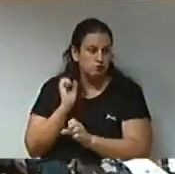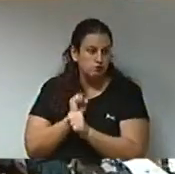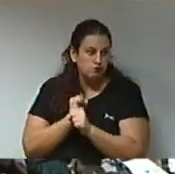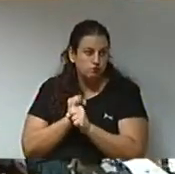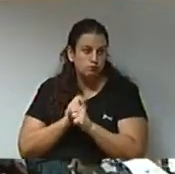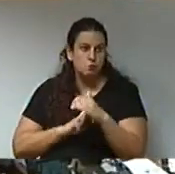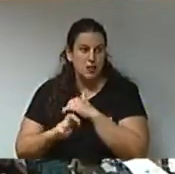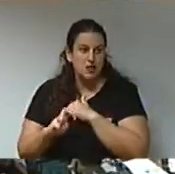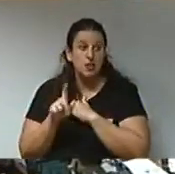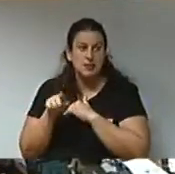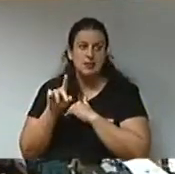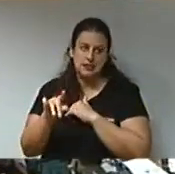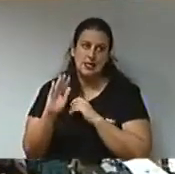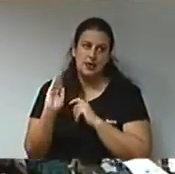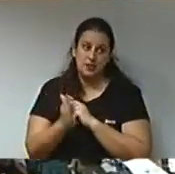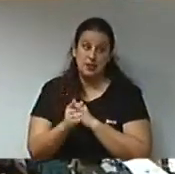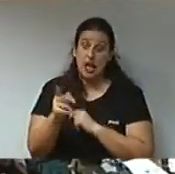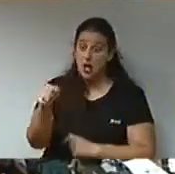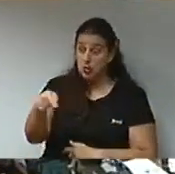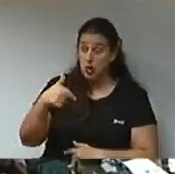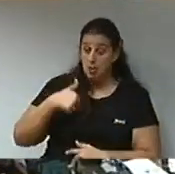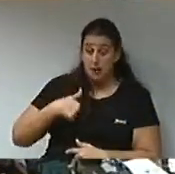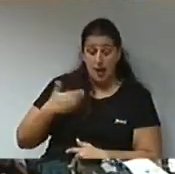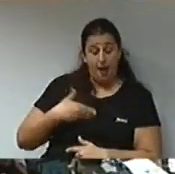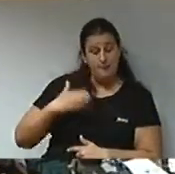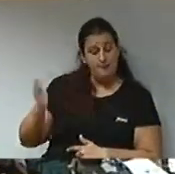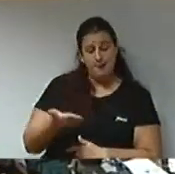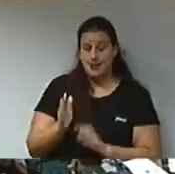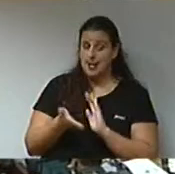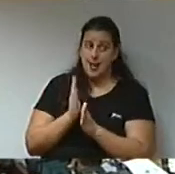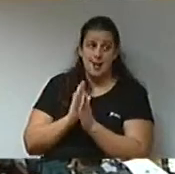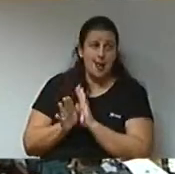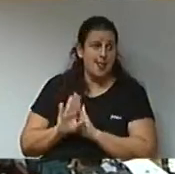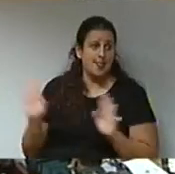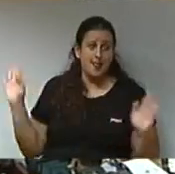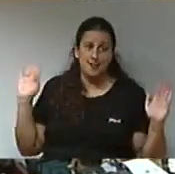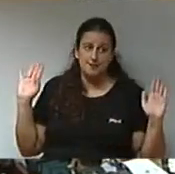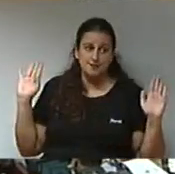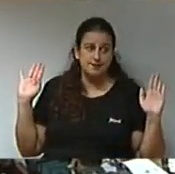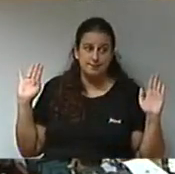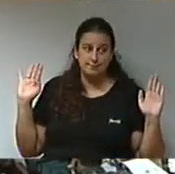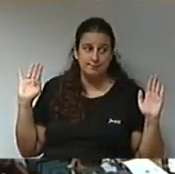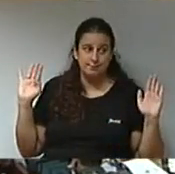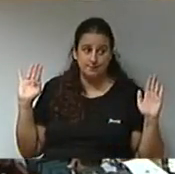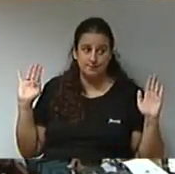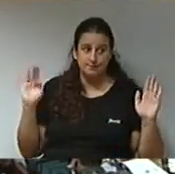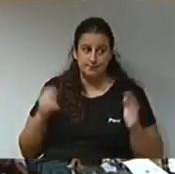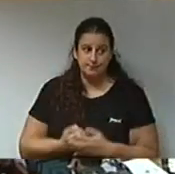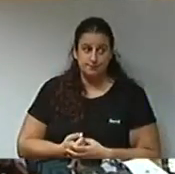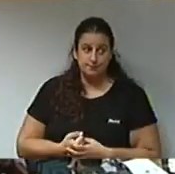metro. A eso les afecta. Ni a ustedes ni a nosotros. A los de aquí no nos afecta.